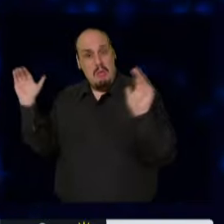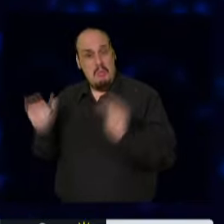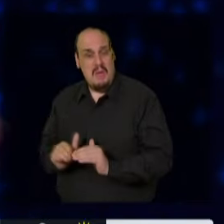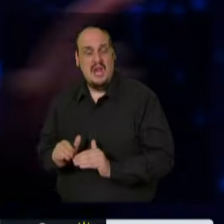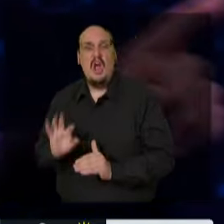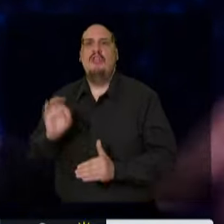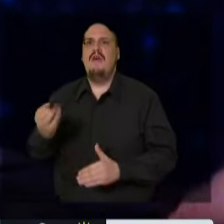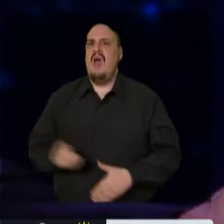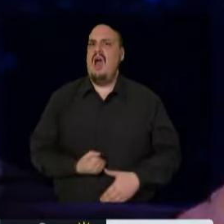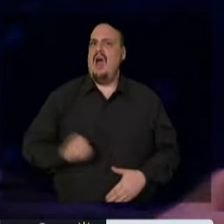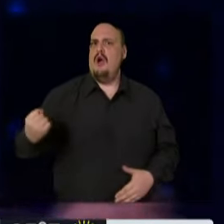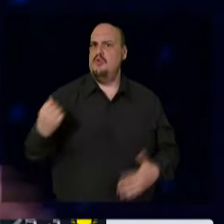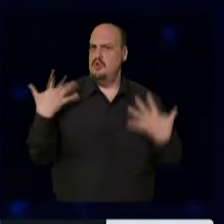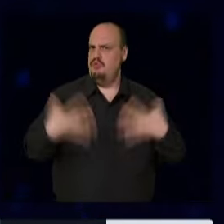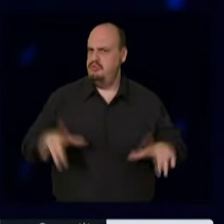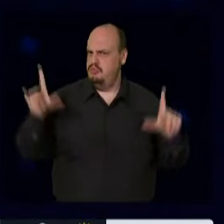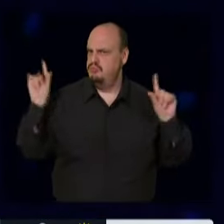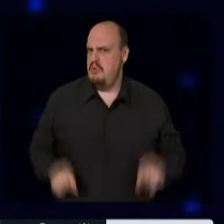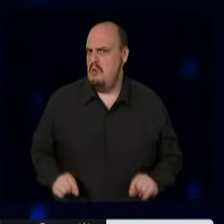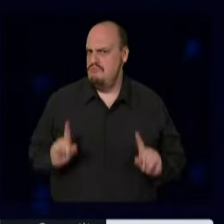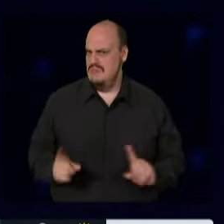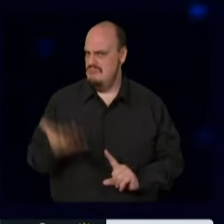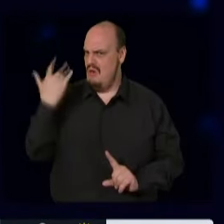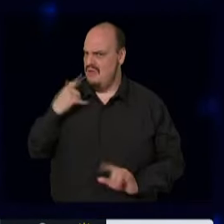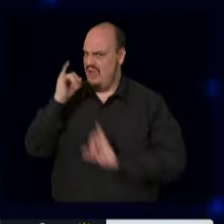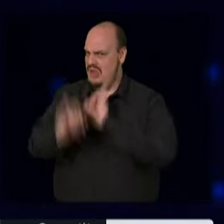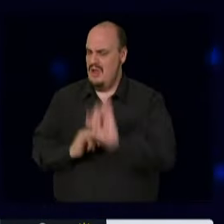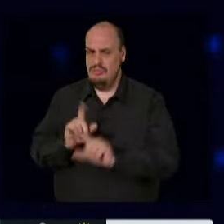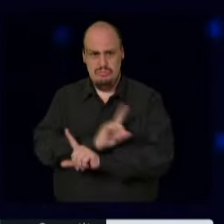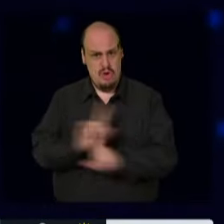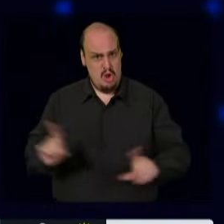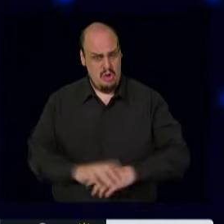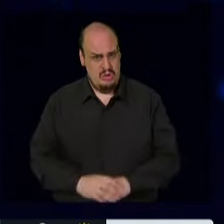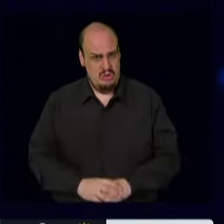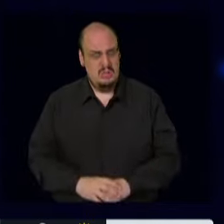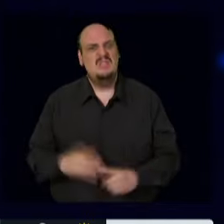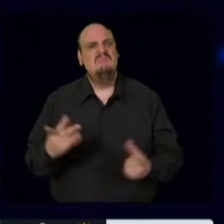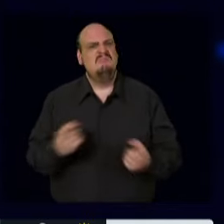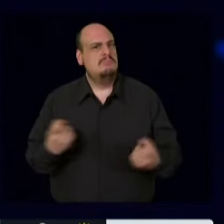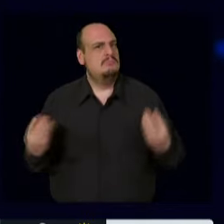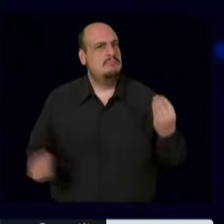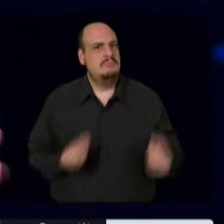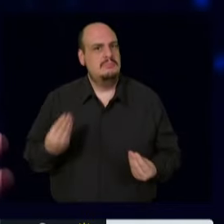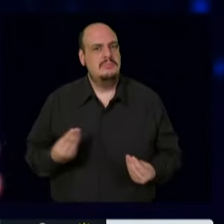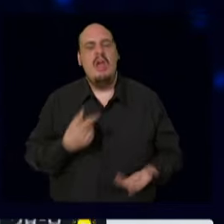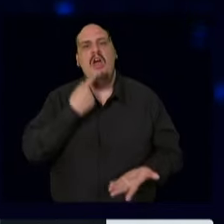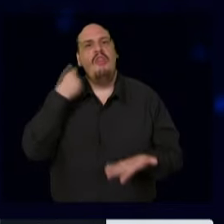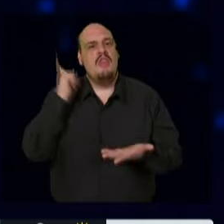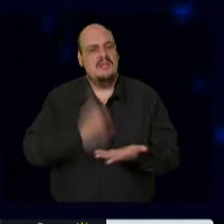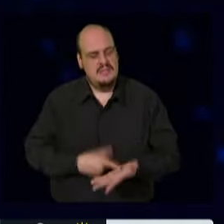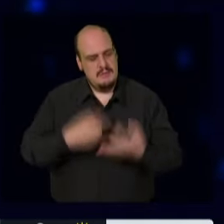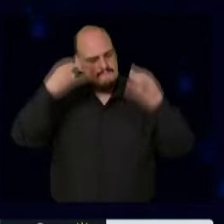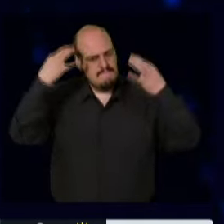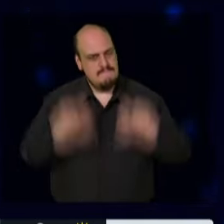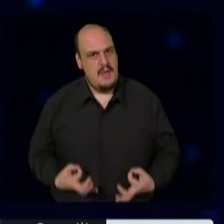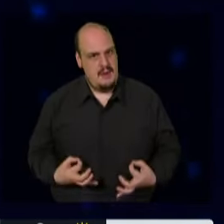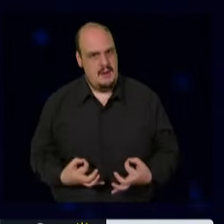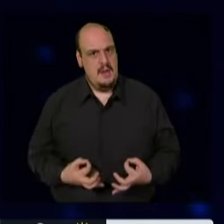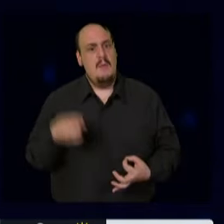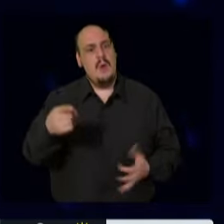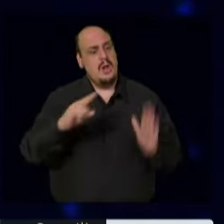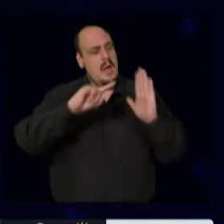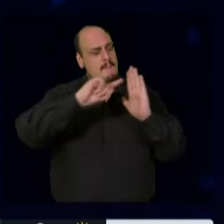ajuste salvaje, como mencioné hace unos minutos, sino es necesario tomar las medidas adecuadas porque hay más de 10